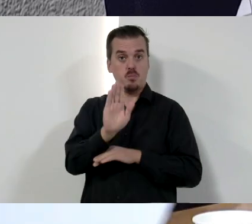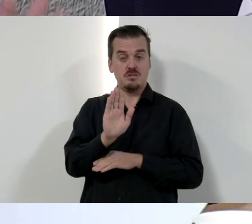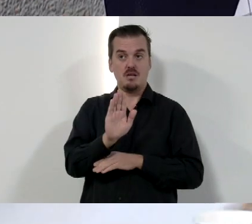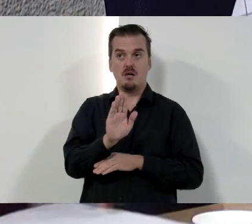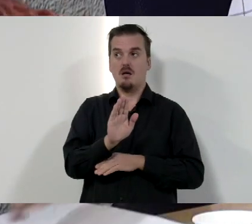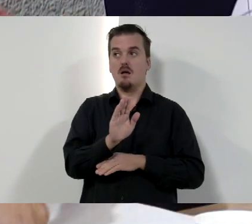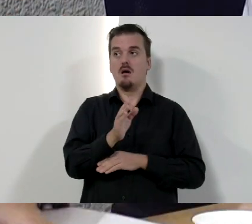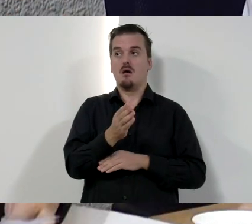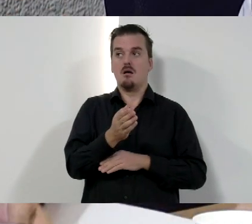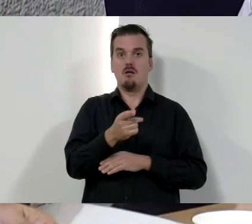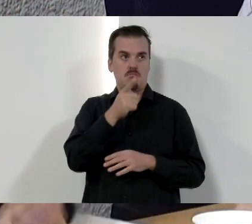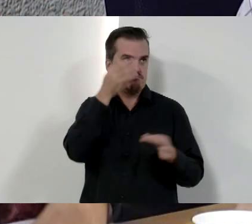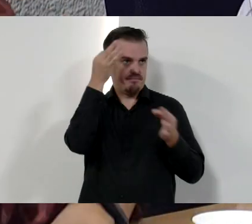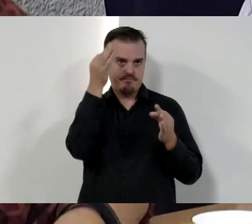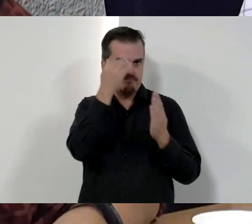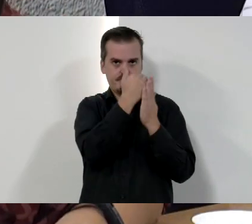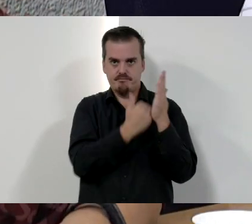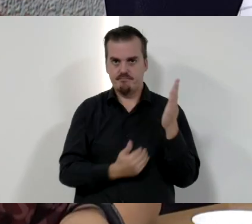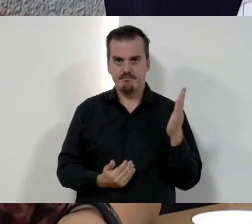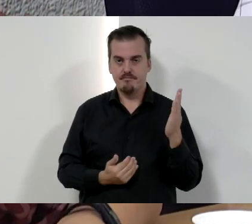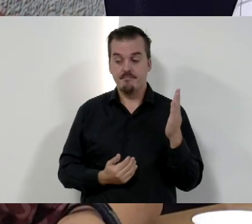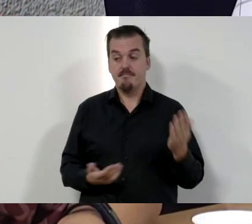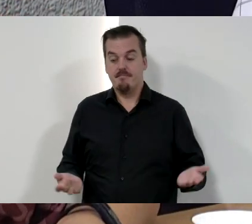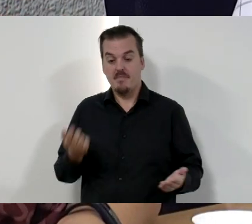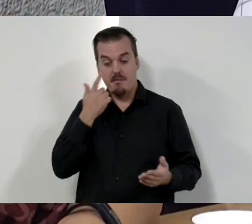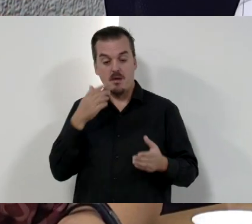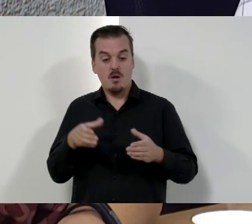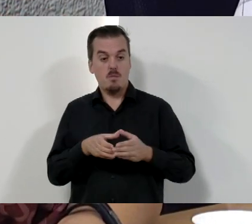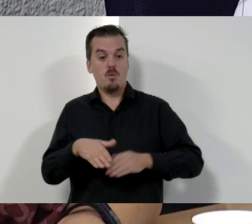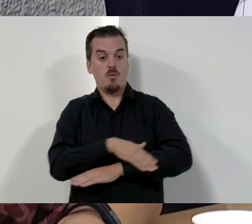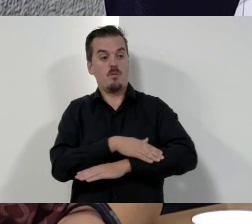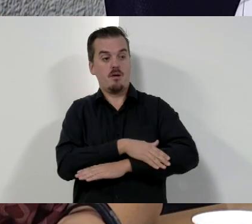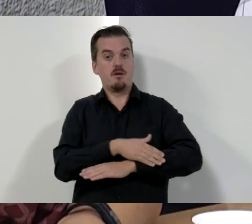propuestas concretas. A ver, el equipo de gobierno no puede presentar